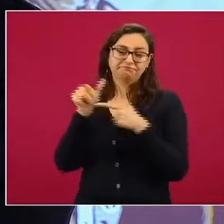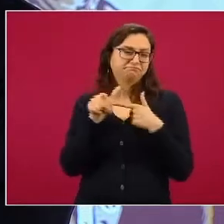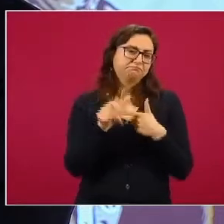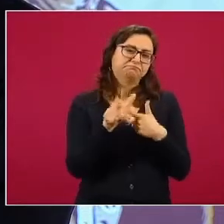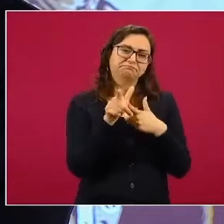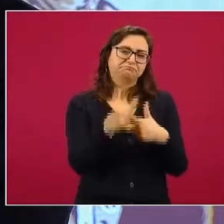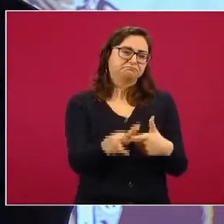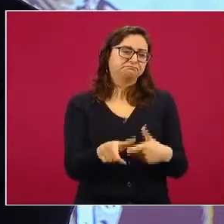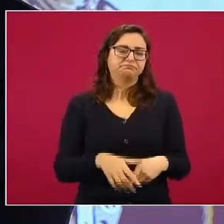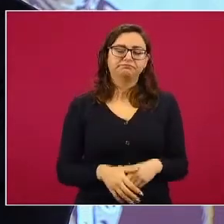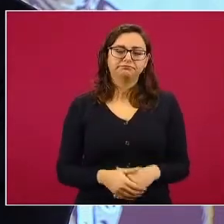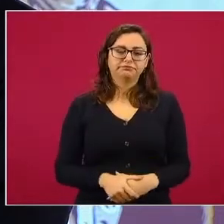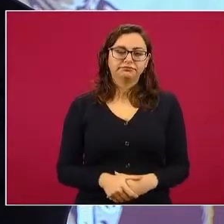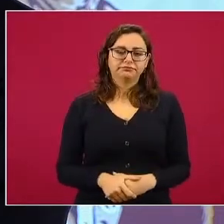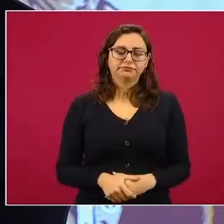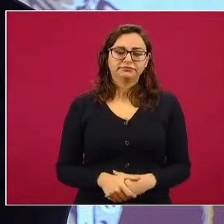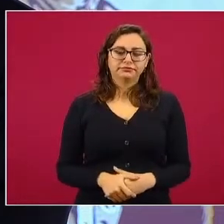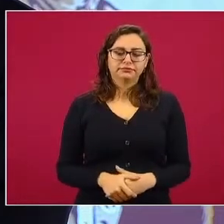y